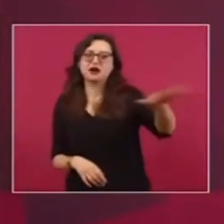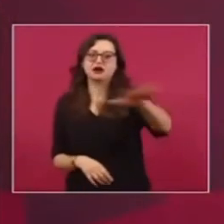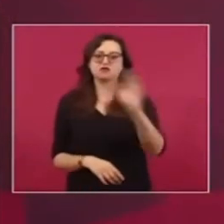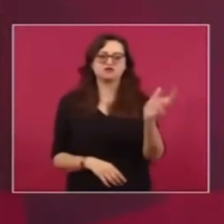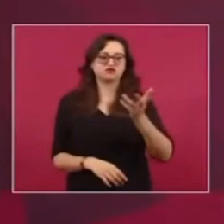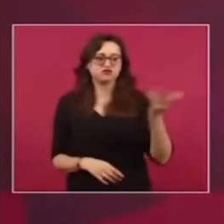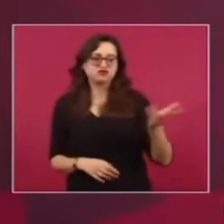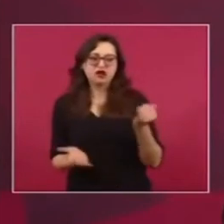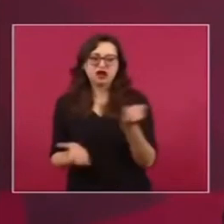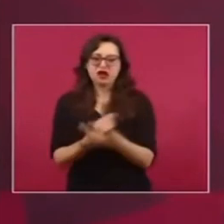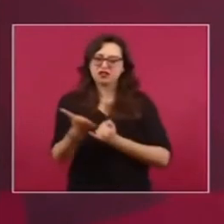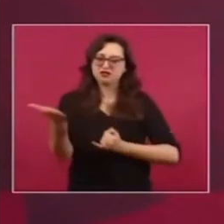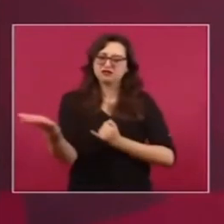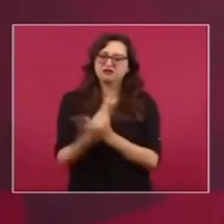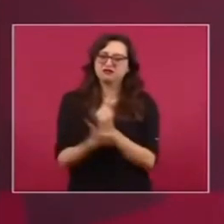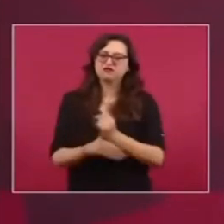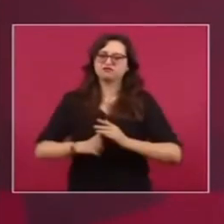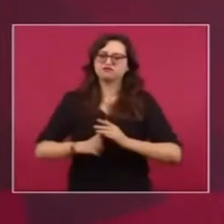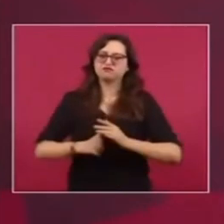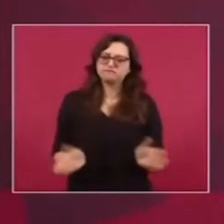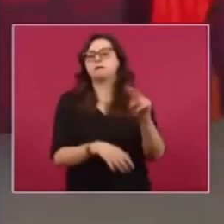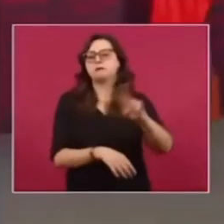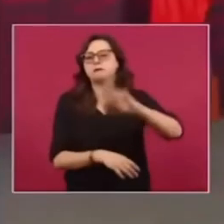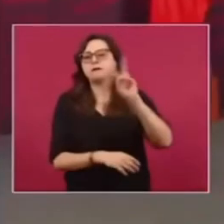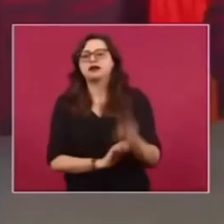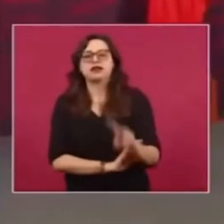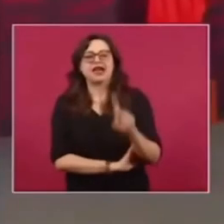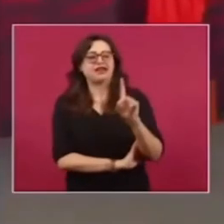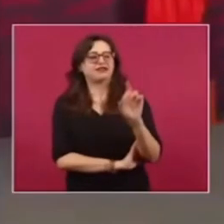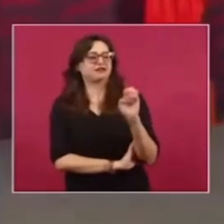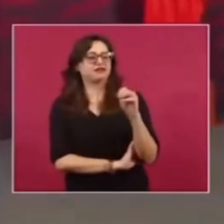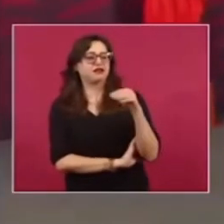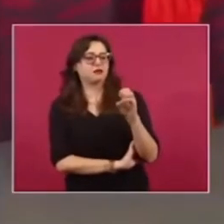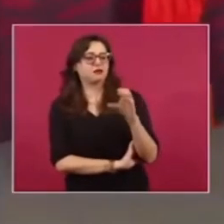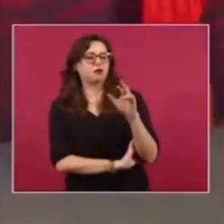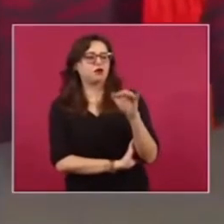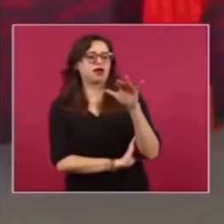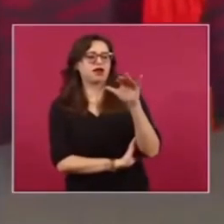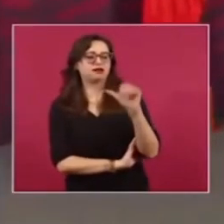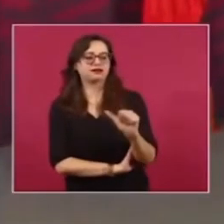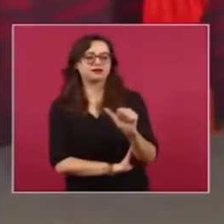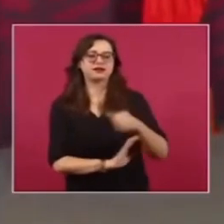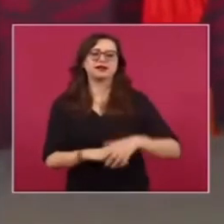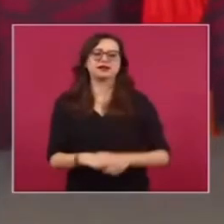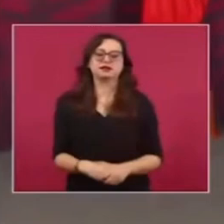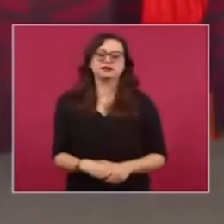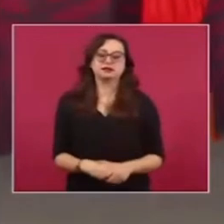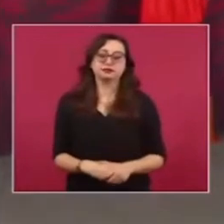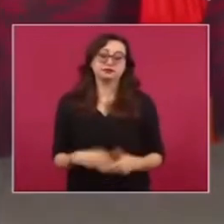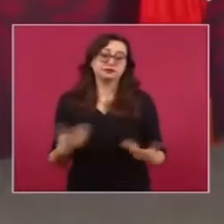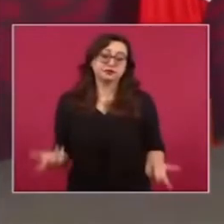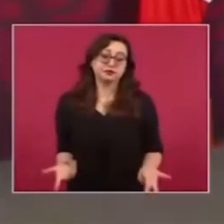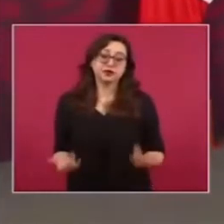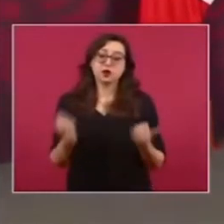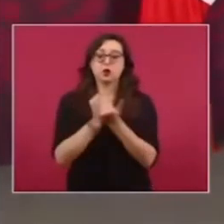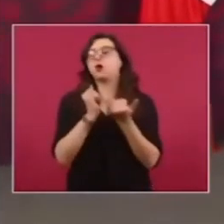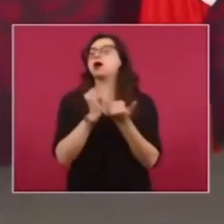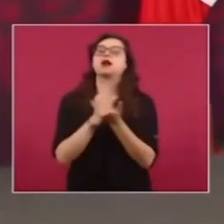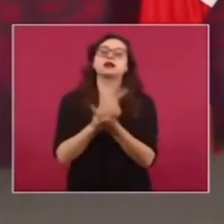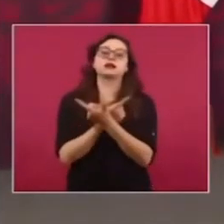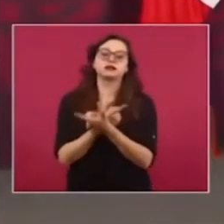el empuje de los ciudadanos. Es como las libertades, no se imploran, se conquistan.